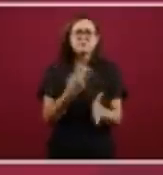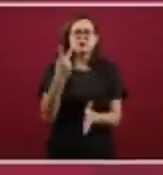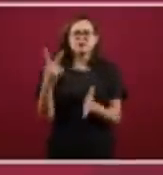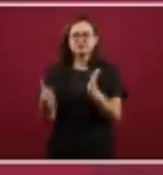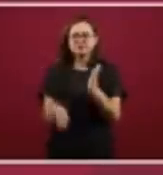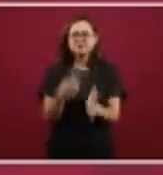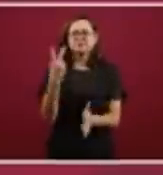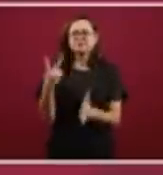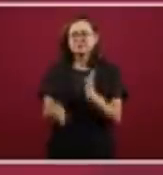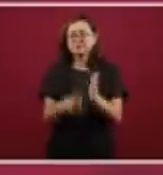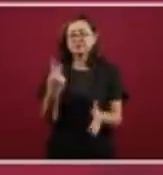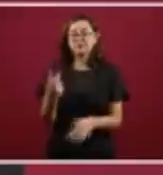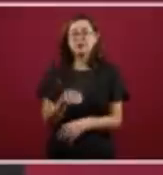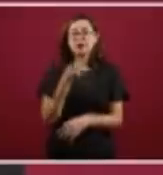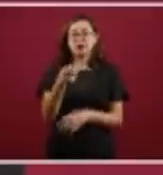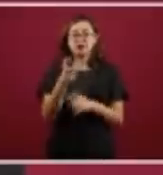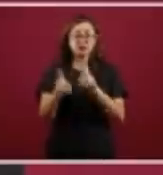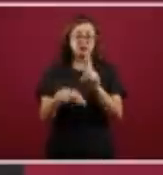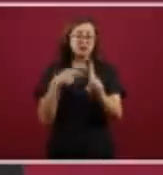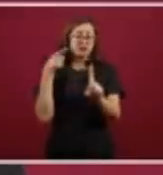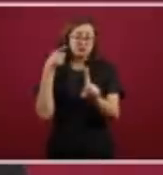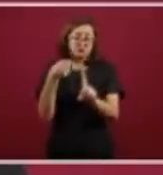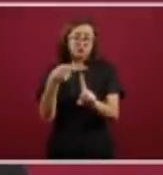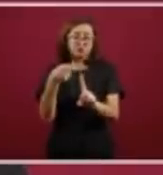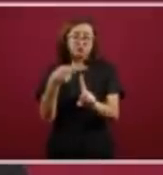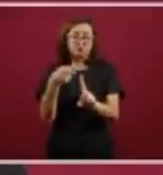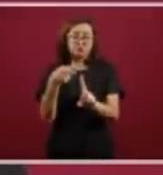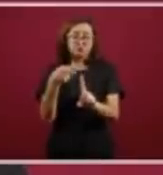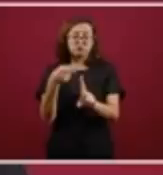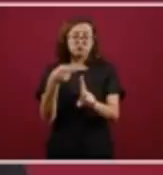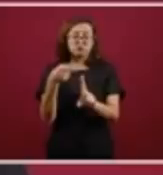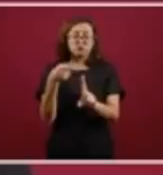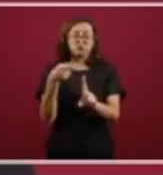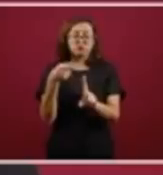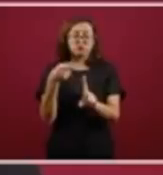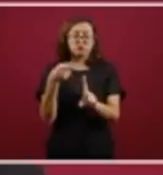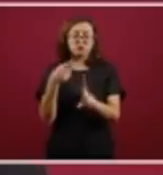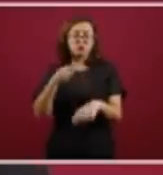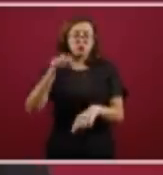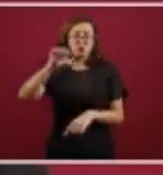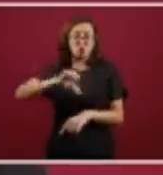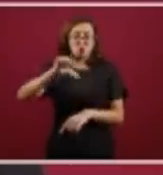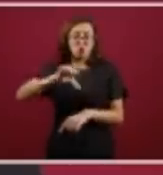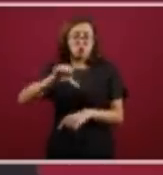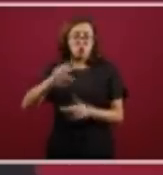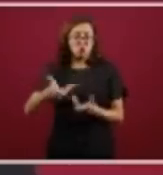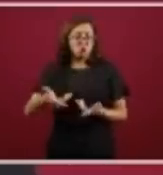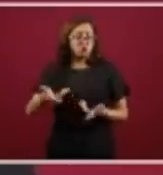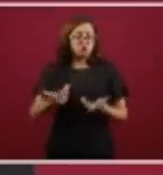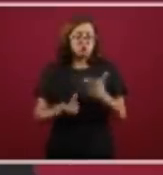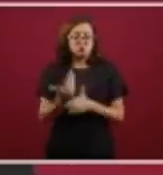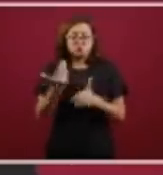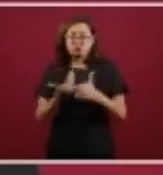constantemente. Ese es el propósito de este diálogo